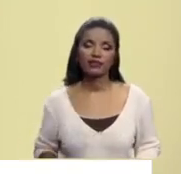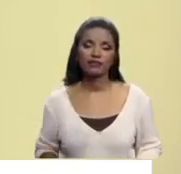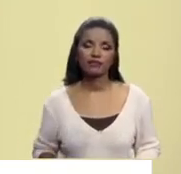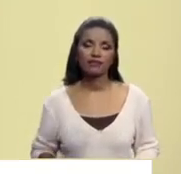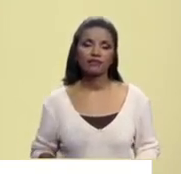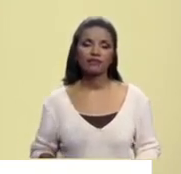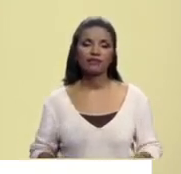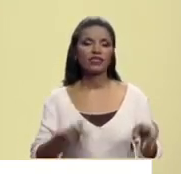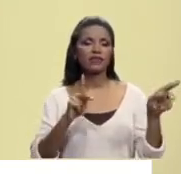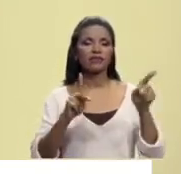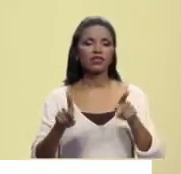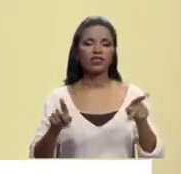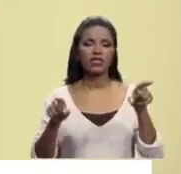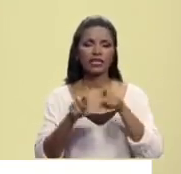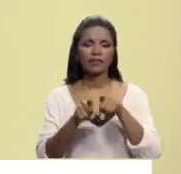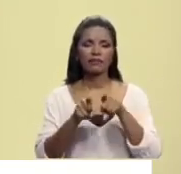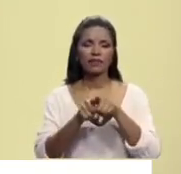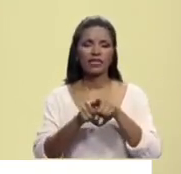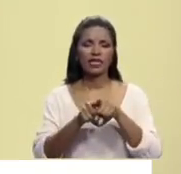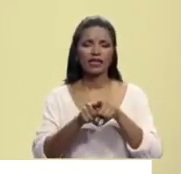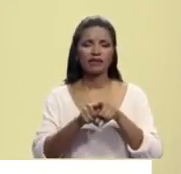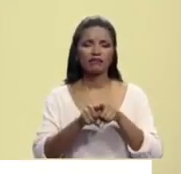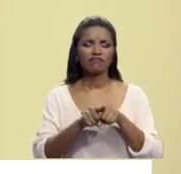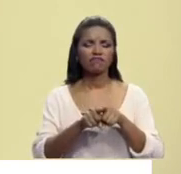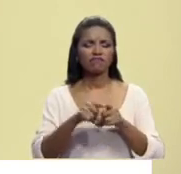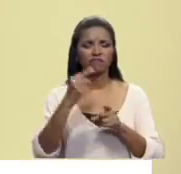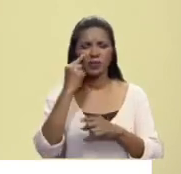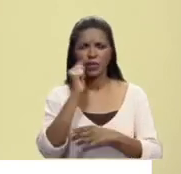el pueblo califíquenos.